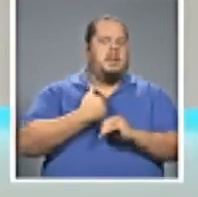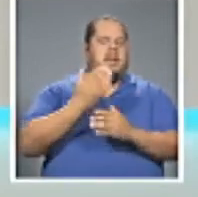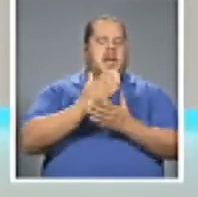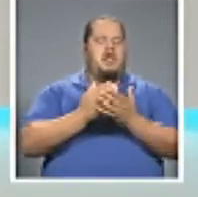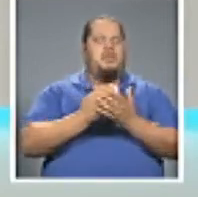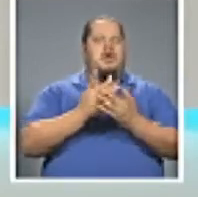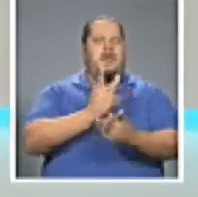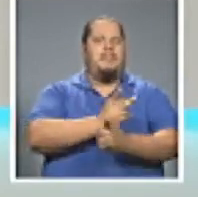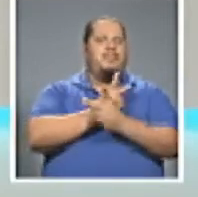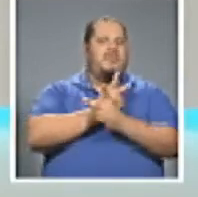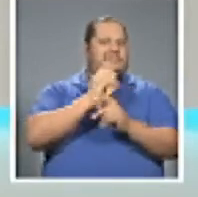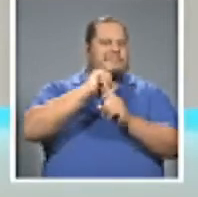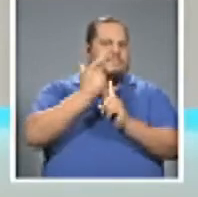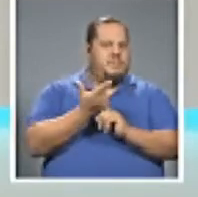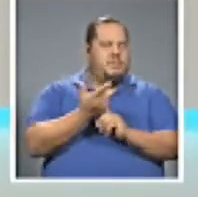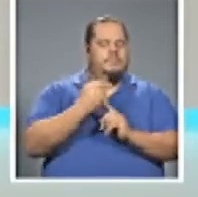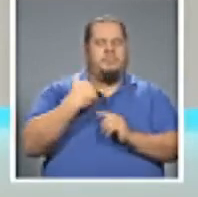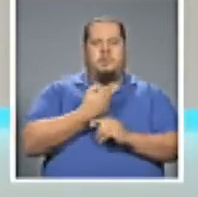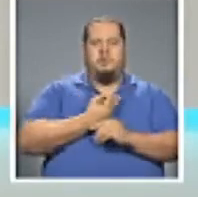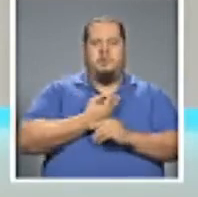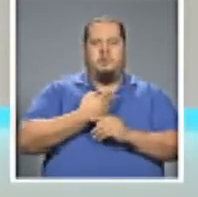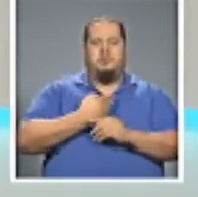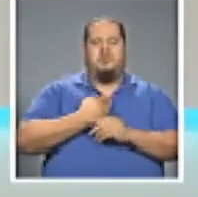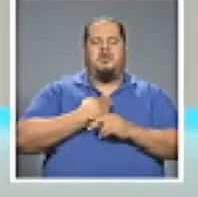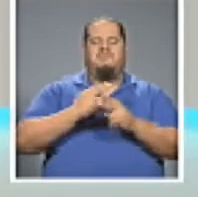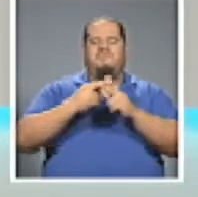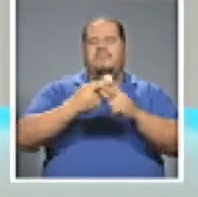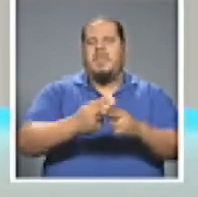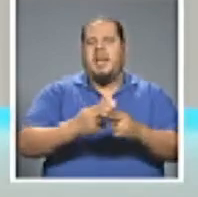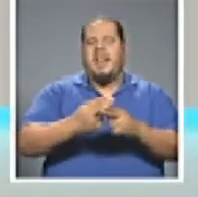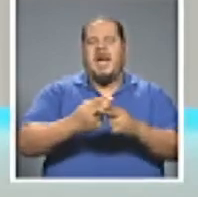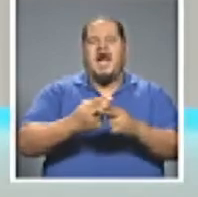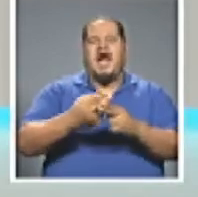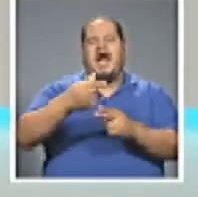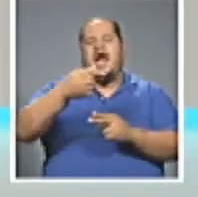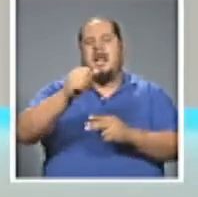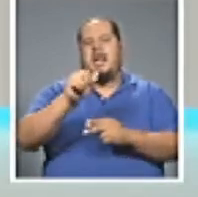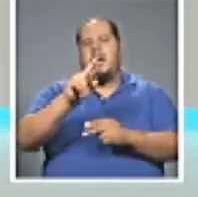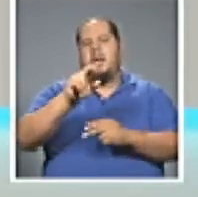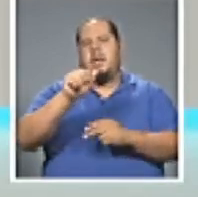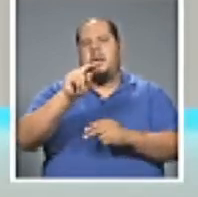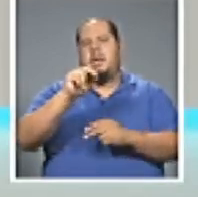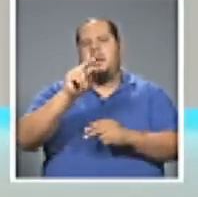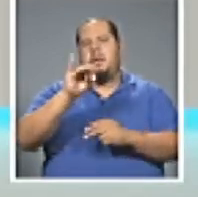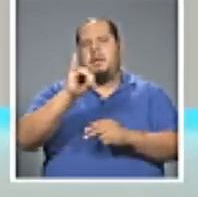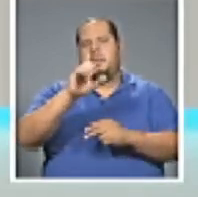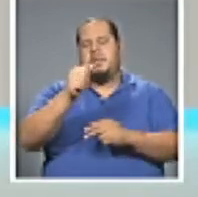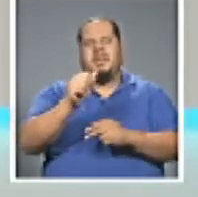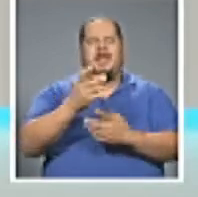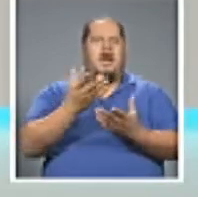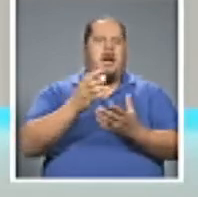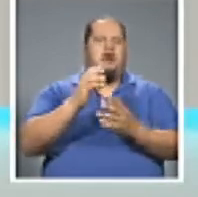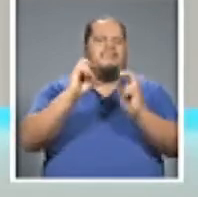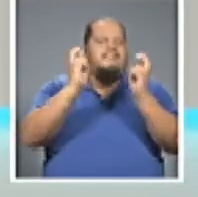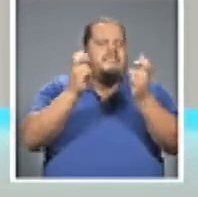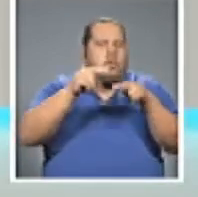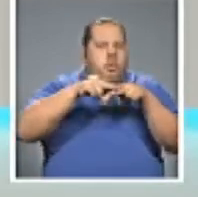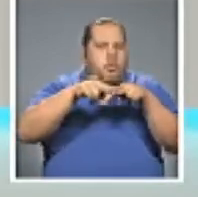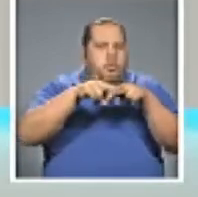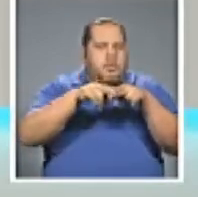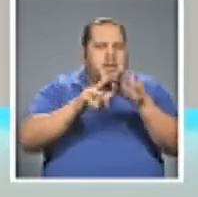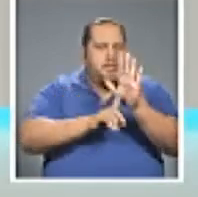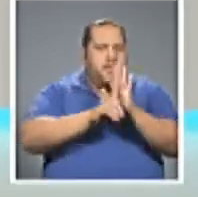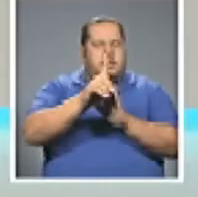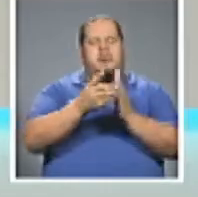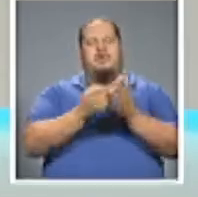protección social, lo que nosotros llamamos la garantía o la posibilidad de estar en ese tren de desarrollo. Ese tren de desarrollo que lleva a